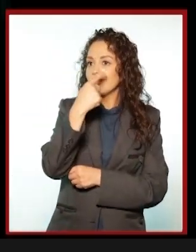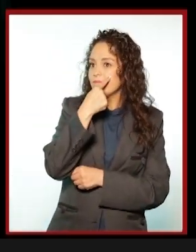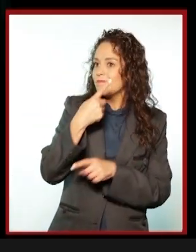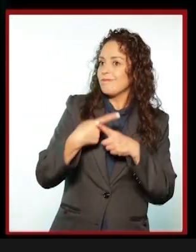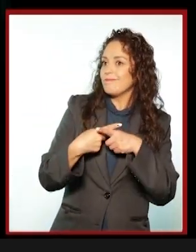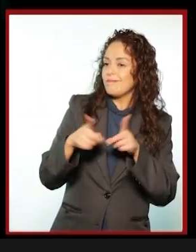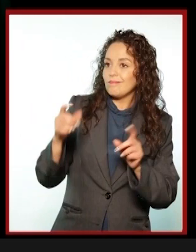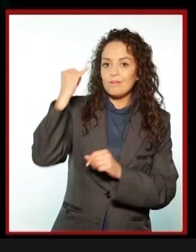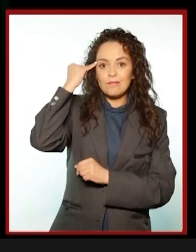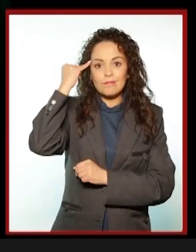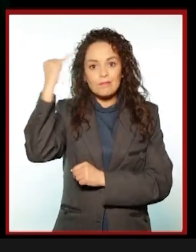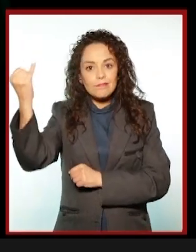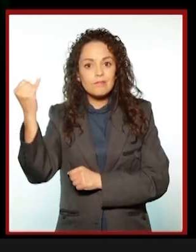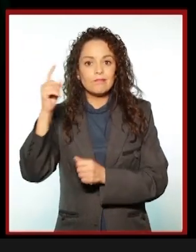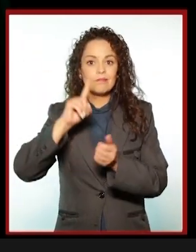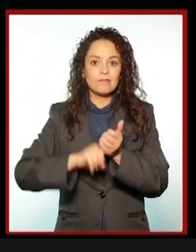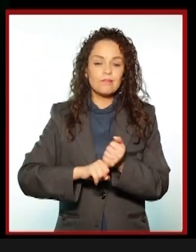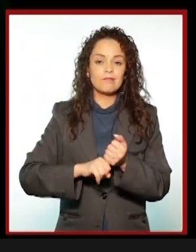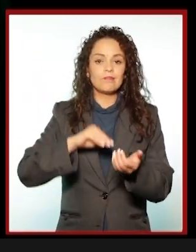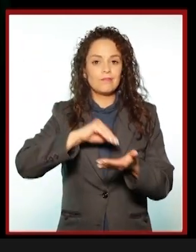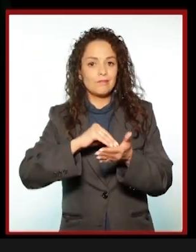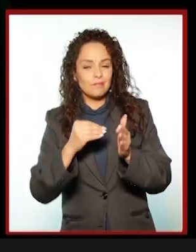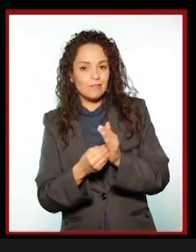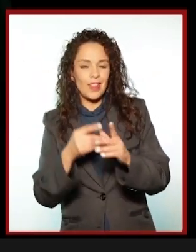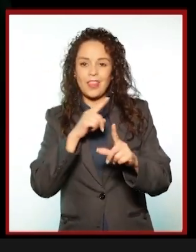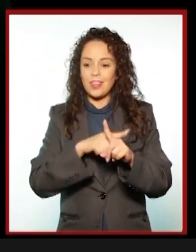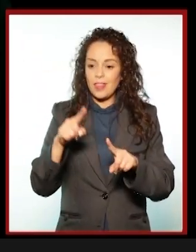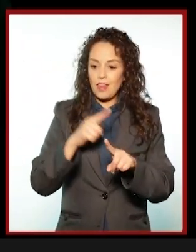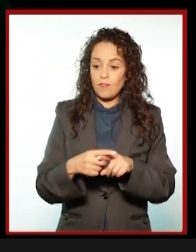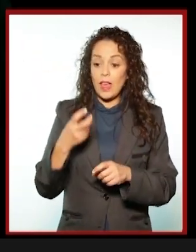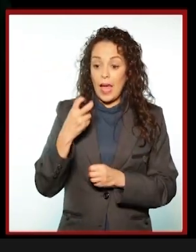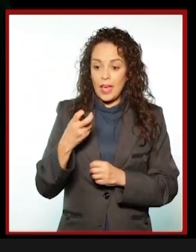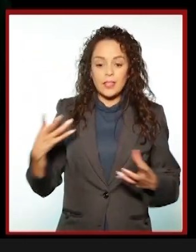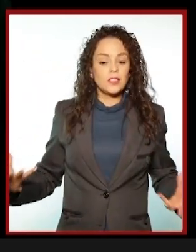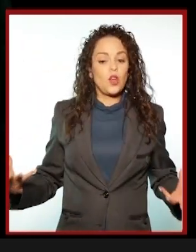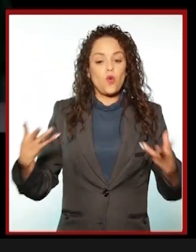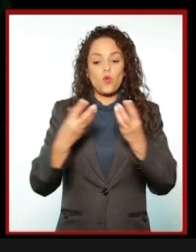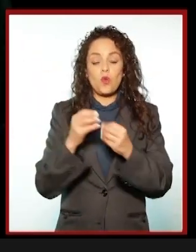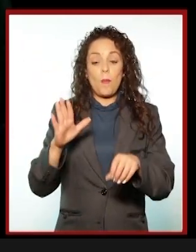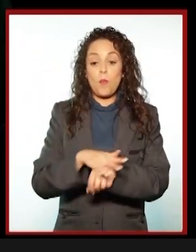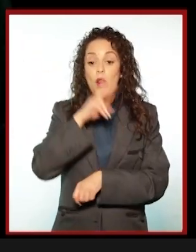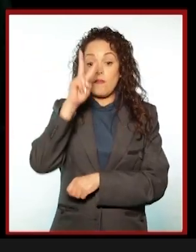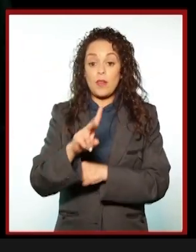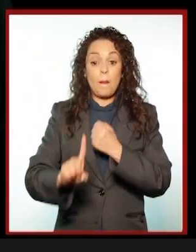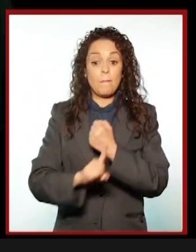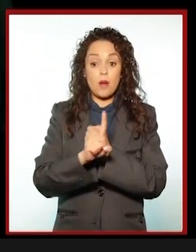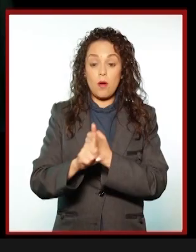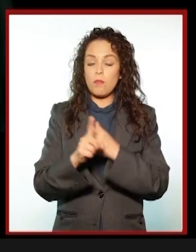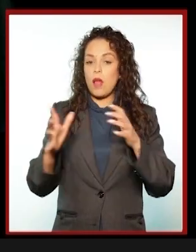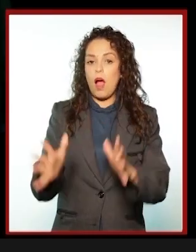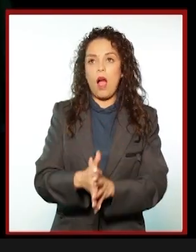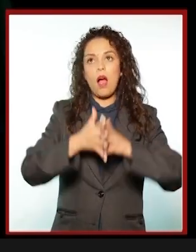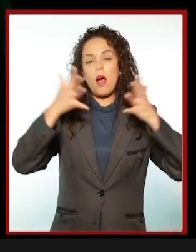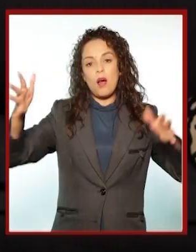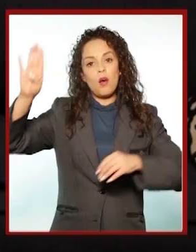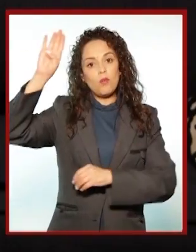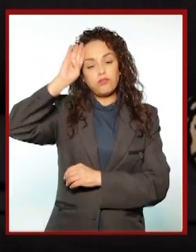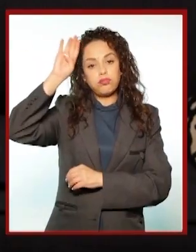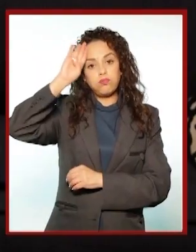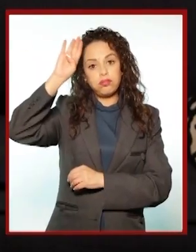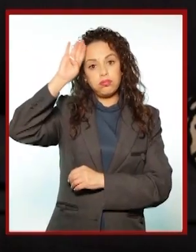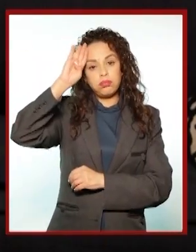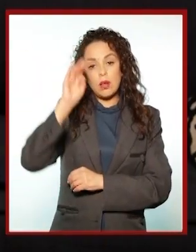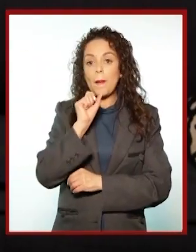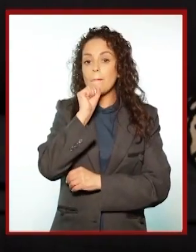perspectivas y justo desde distintos medios y tácticas, ¿no? Dado que la magnitud del problema es tan grande,